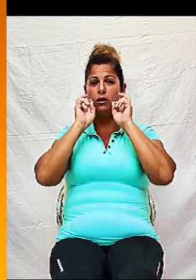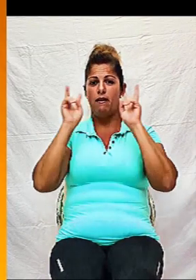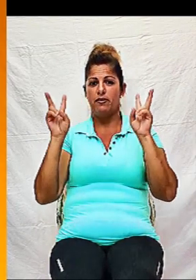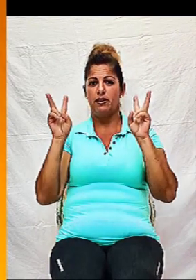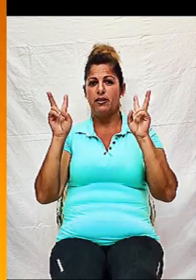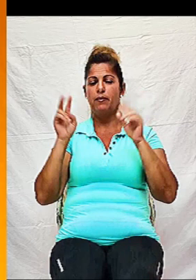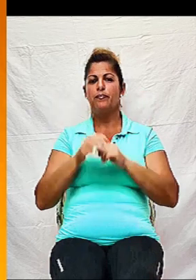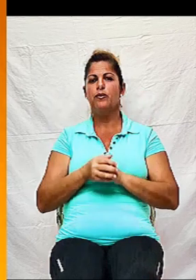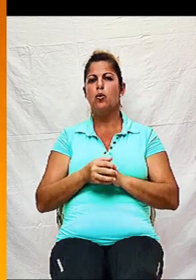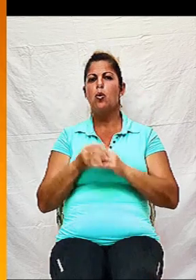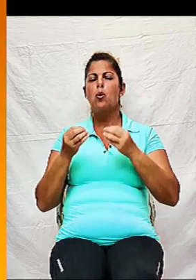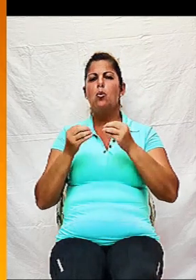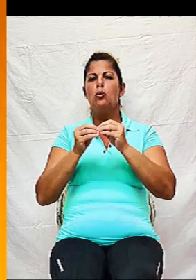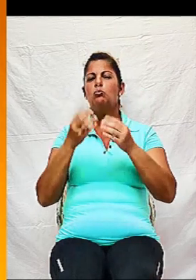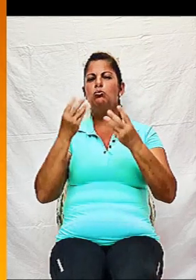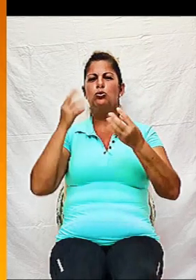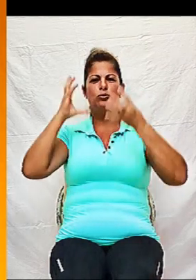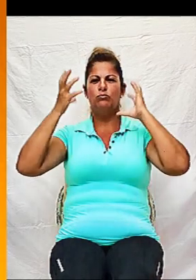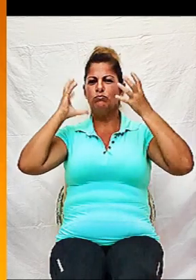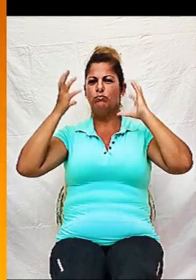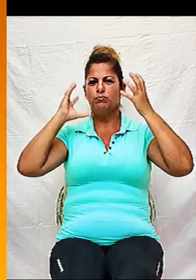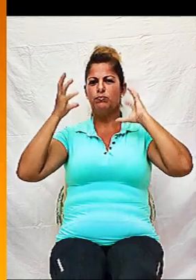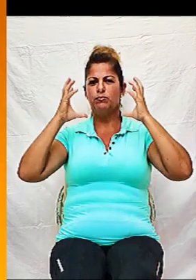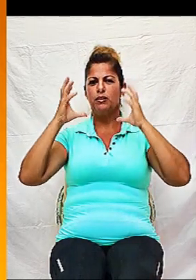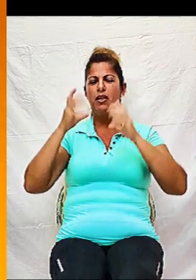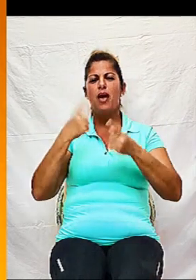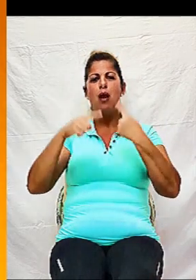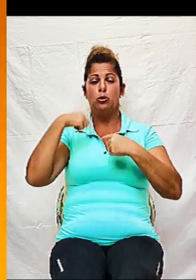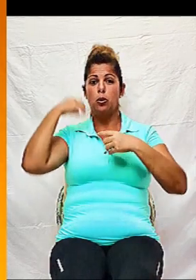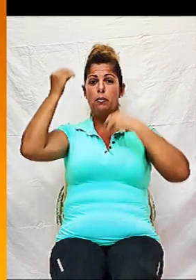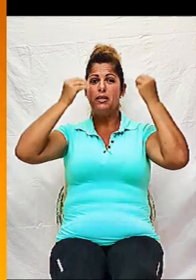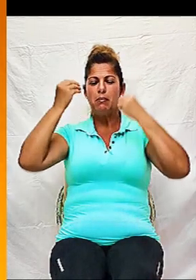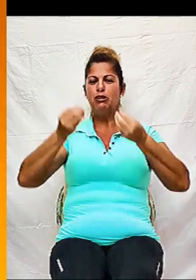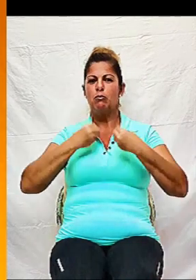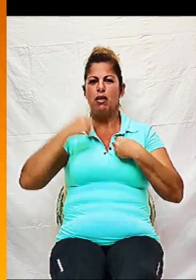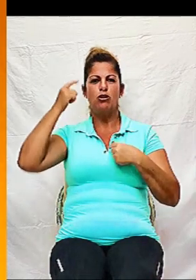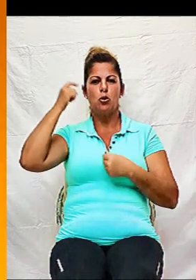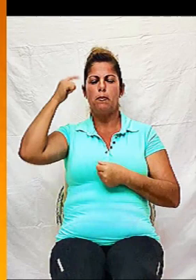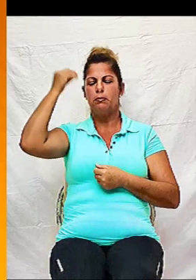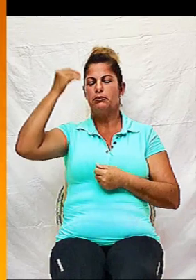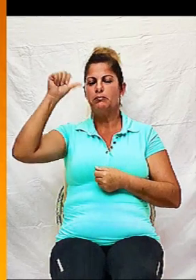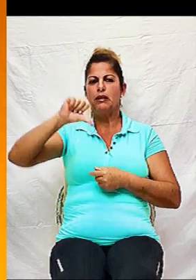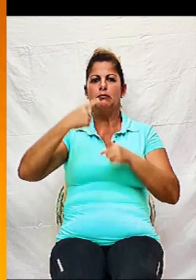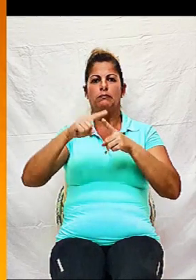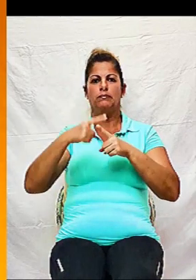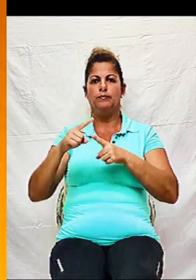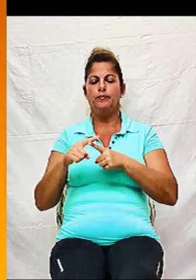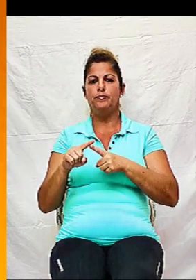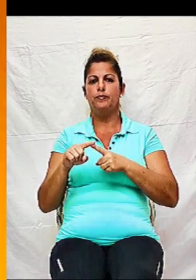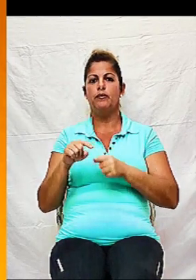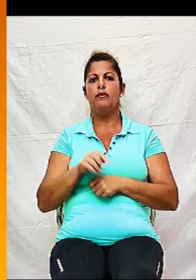Pasamos la vida acompañados del ruido de fondo producido de nuestros pensamientos involuntarios.